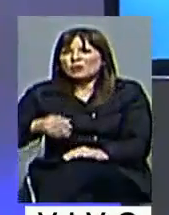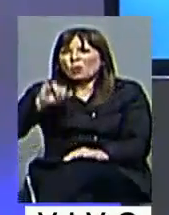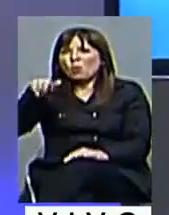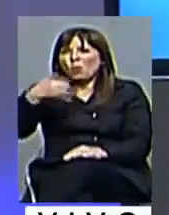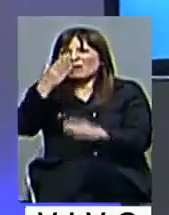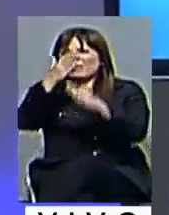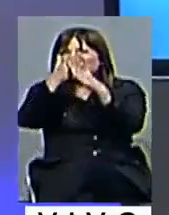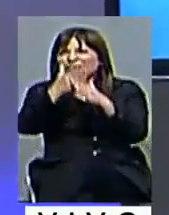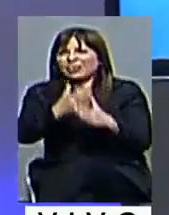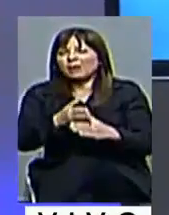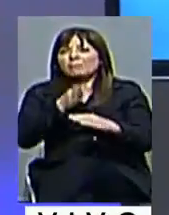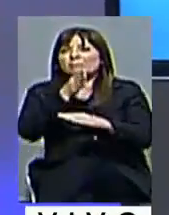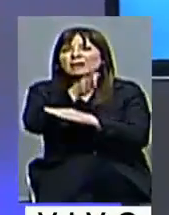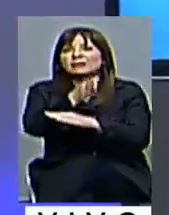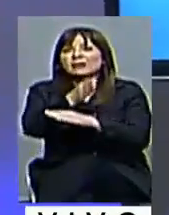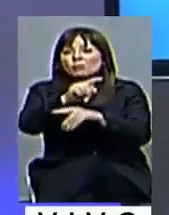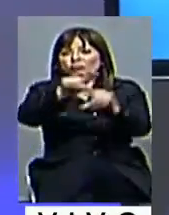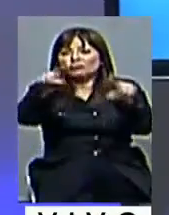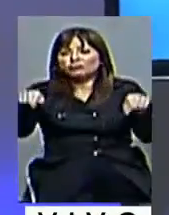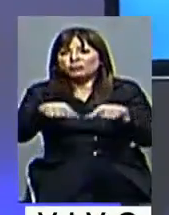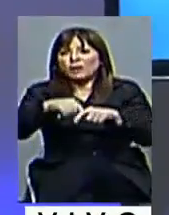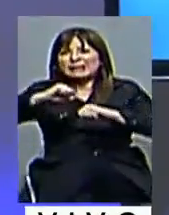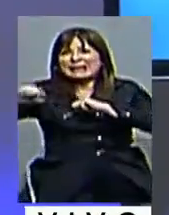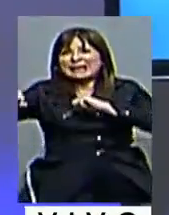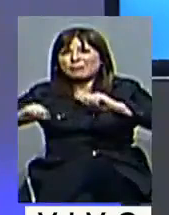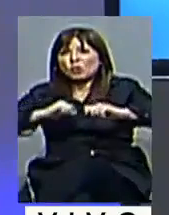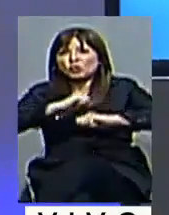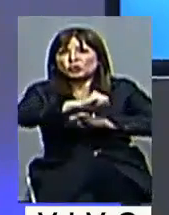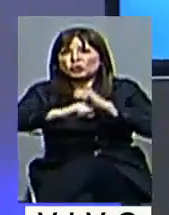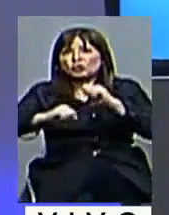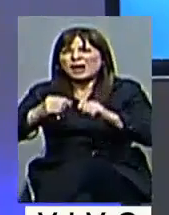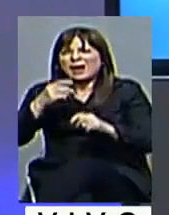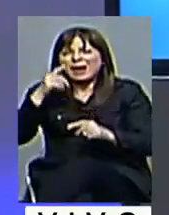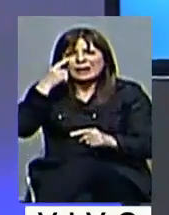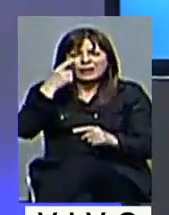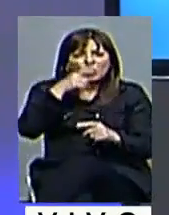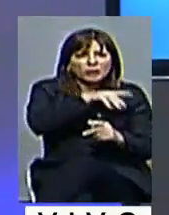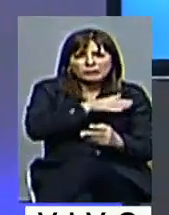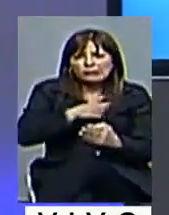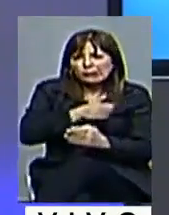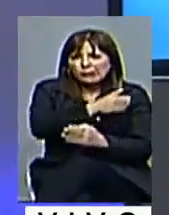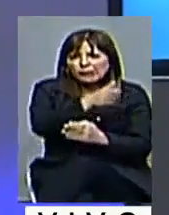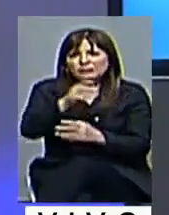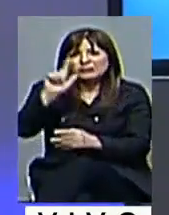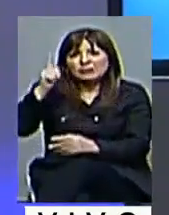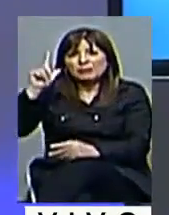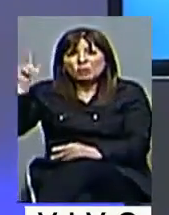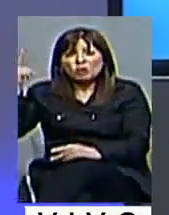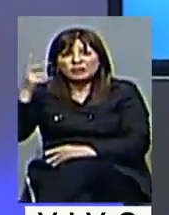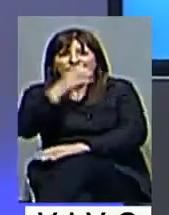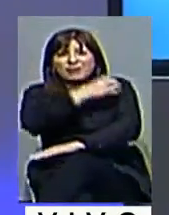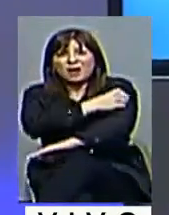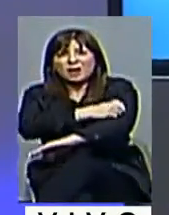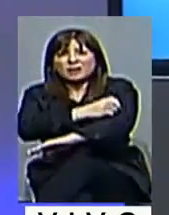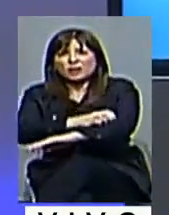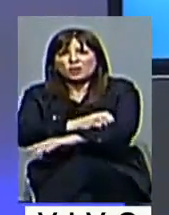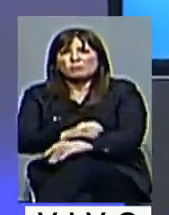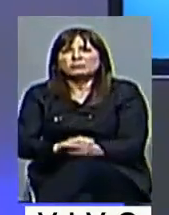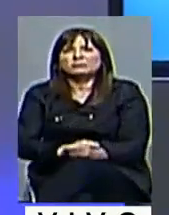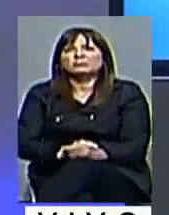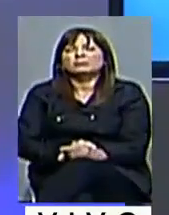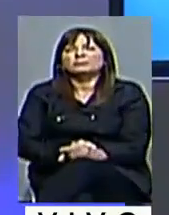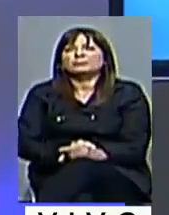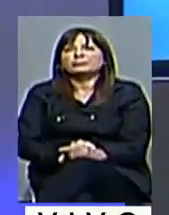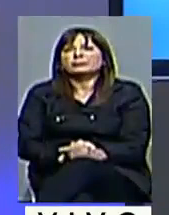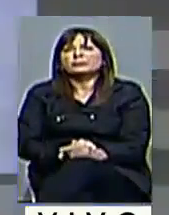partíamos a la zona del terremoto con el presidente a recorrer zona de reconstrucción 6ª, 7ª y 8ª región. Todos los jueves de los primeros 8 meses hasta el domingo.